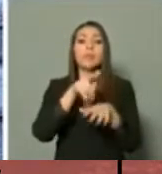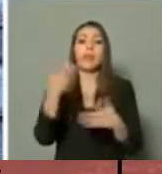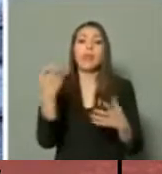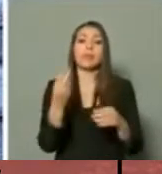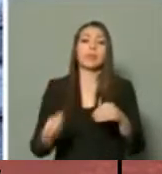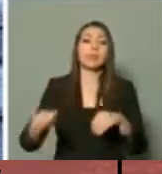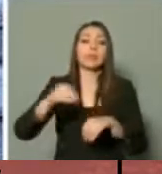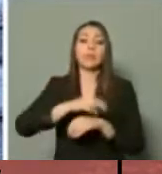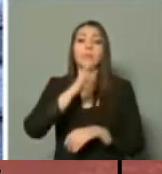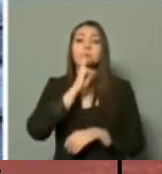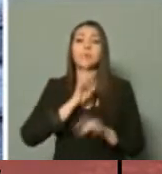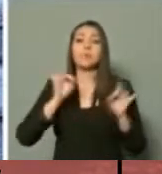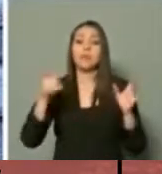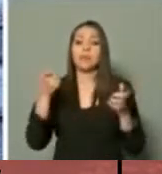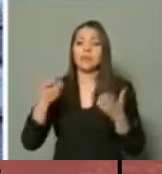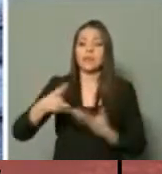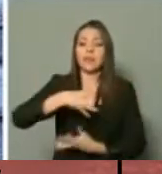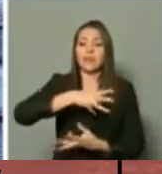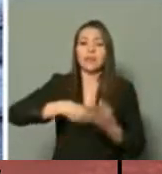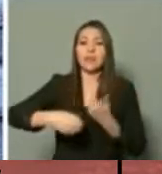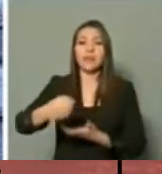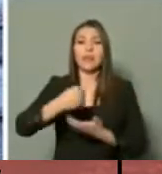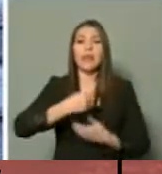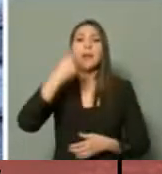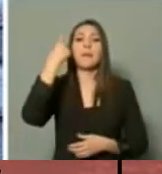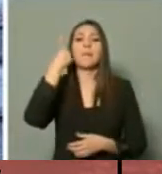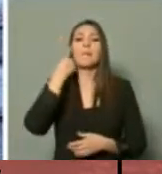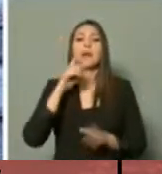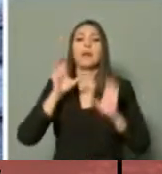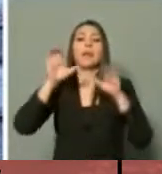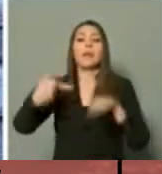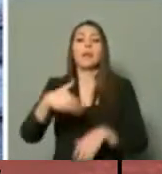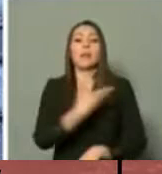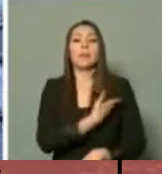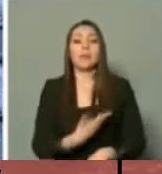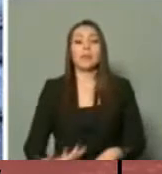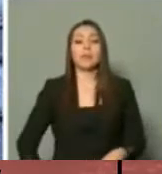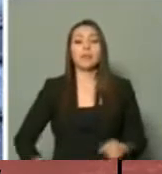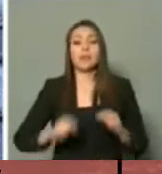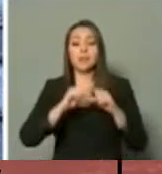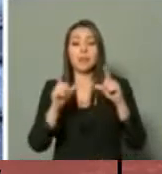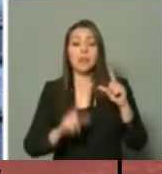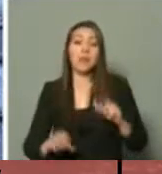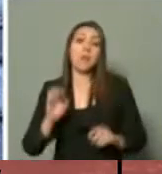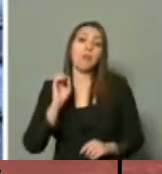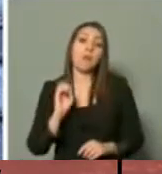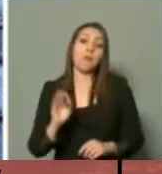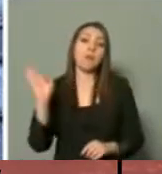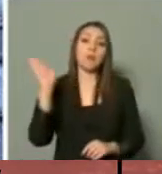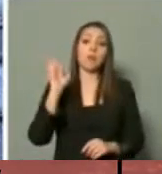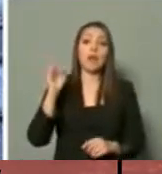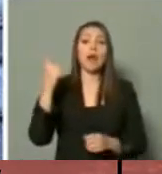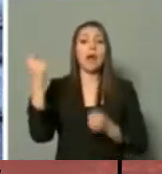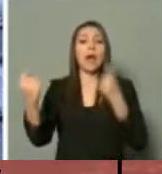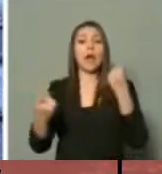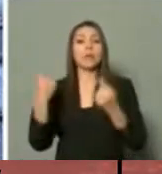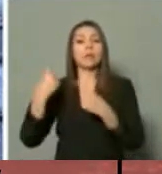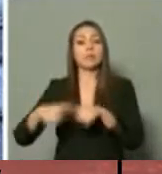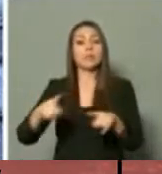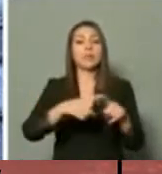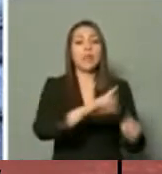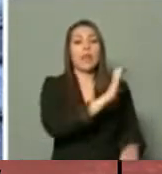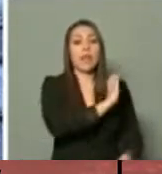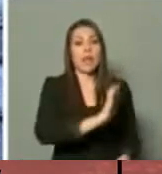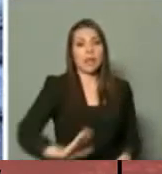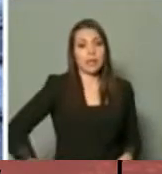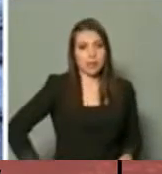su fallida incursión por la presidencia de la República y a lo mejor, posiblemente, a algunos candidatos. Me